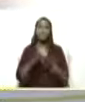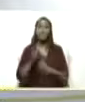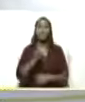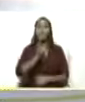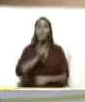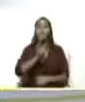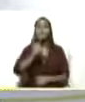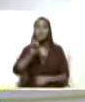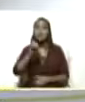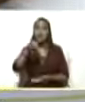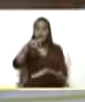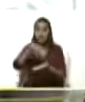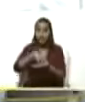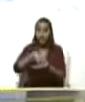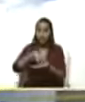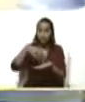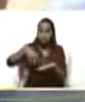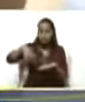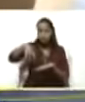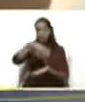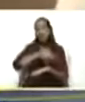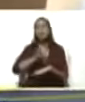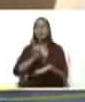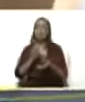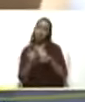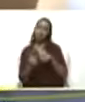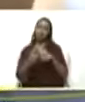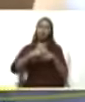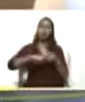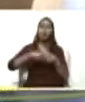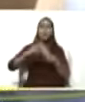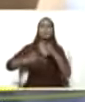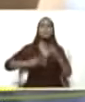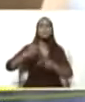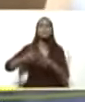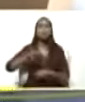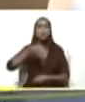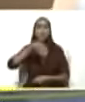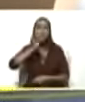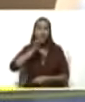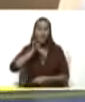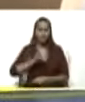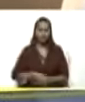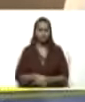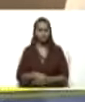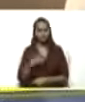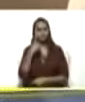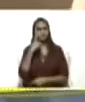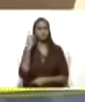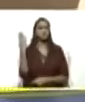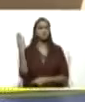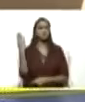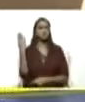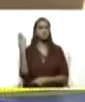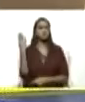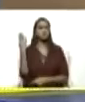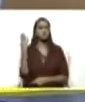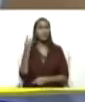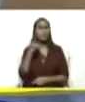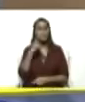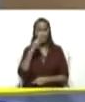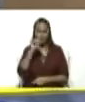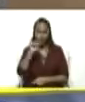han incorporado a la producción del café. Continúa el jefe de Estado venezolano Nicolás Maduro recibiendo cada uno de